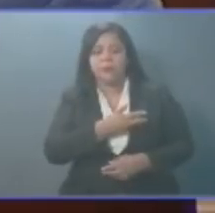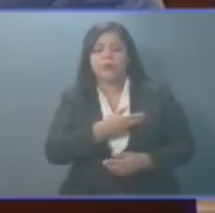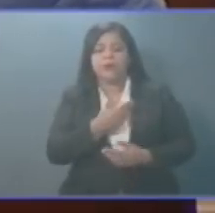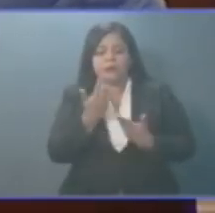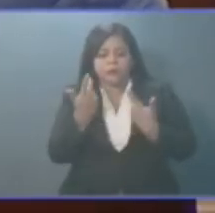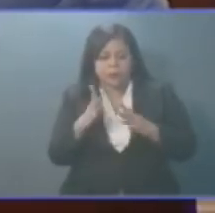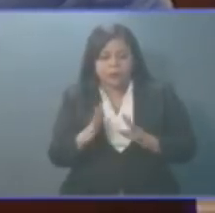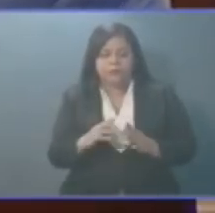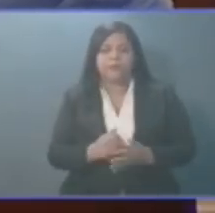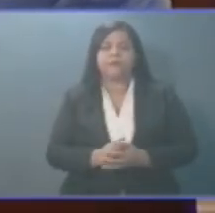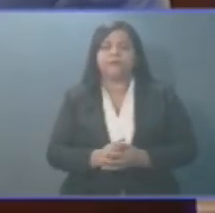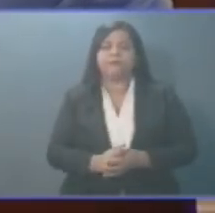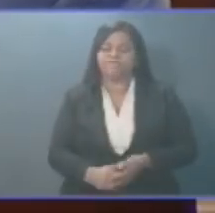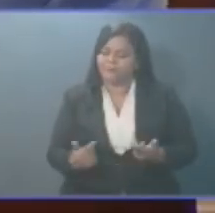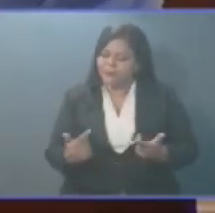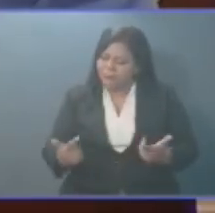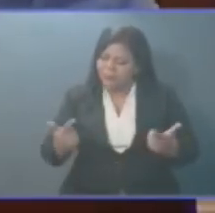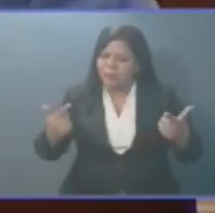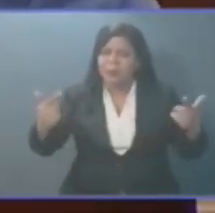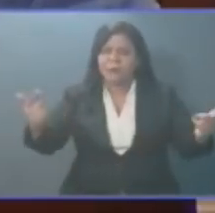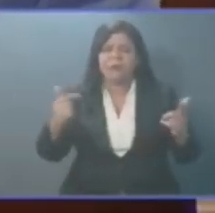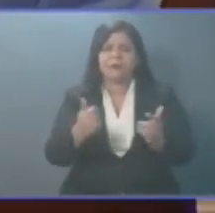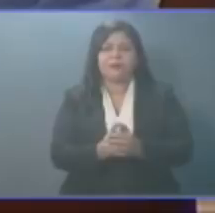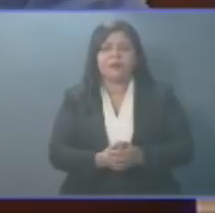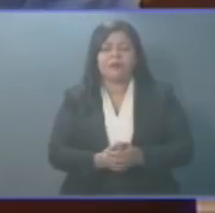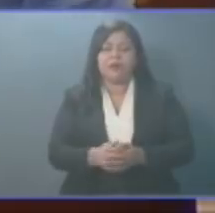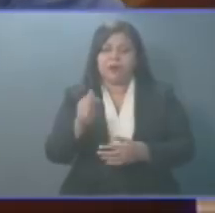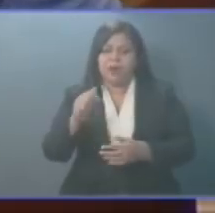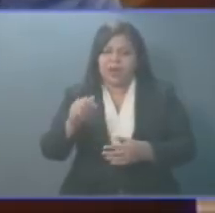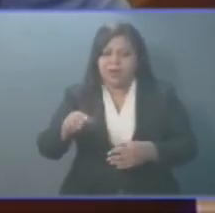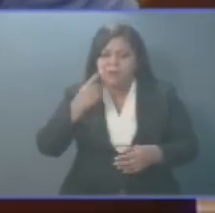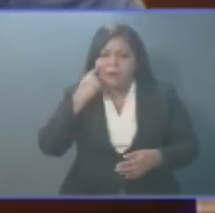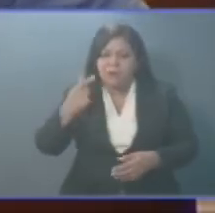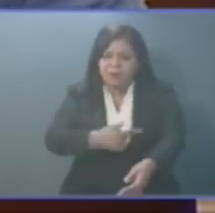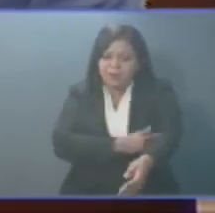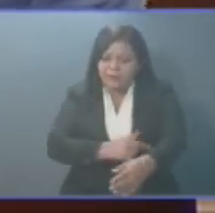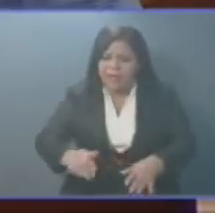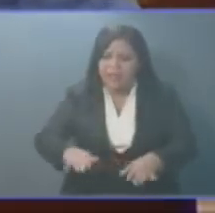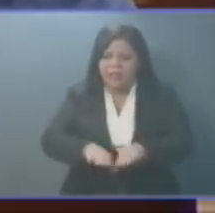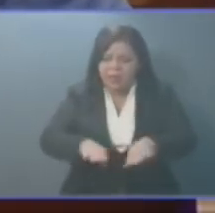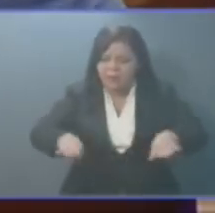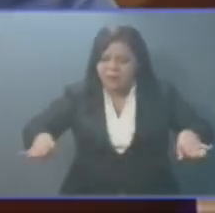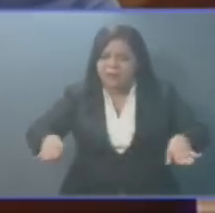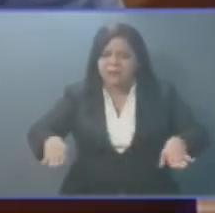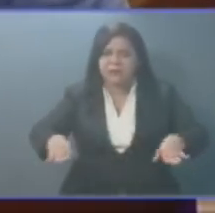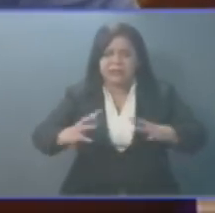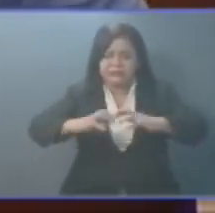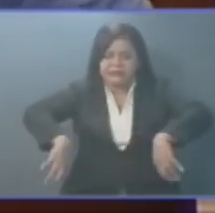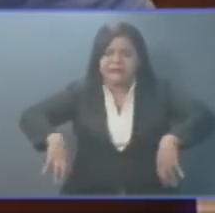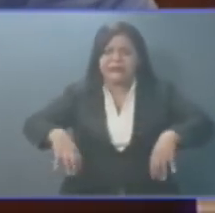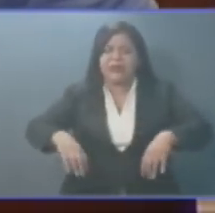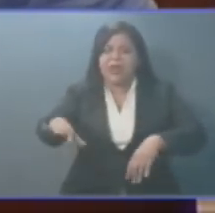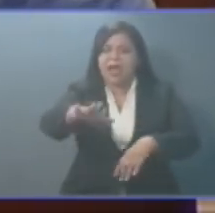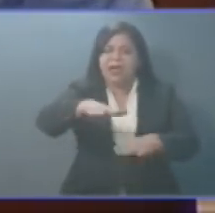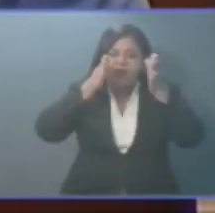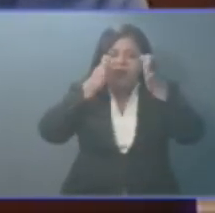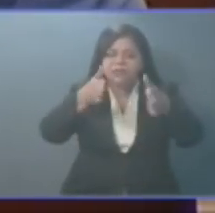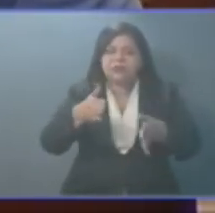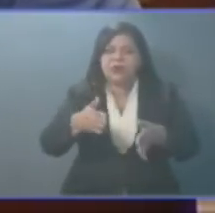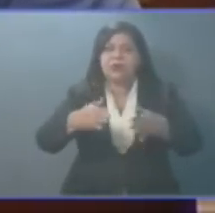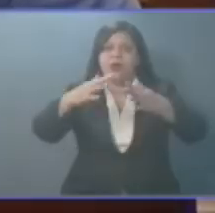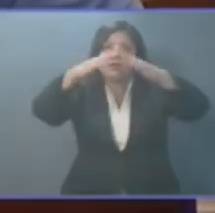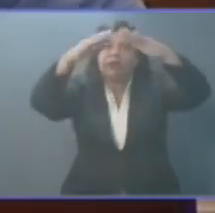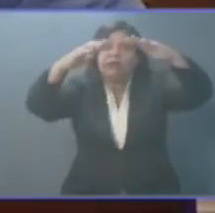encontramos en el peor escenario posible. Pisos destruidos, áreas de atención de pacientes en pésimo estado, techos